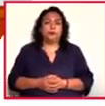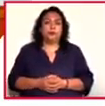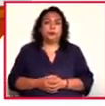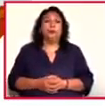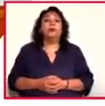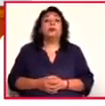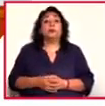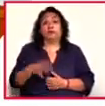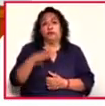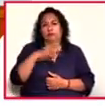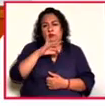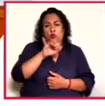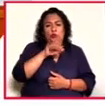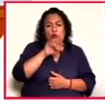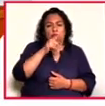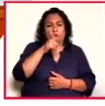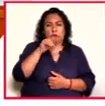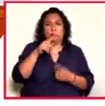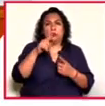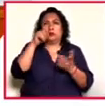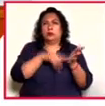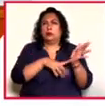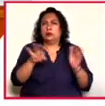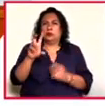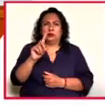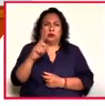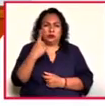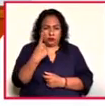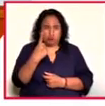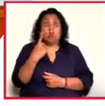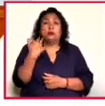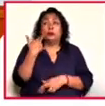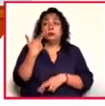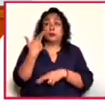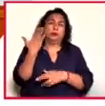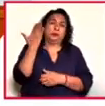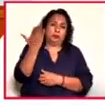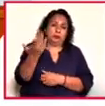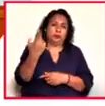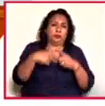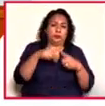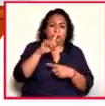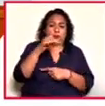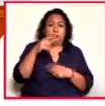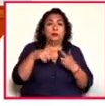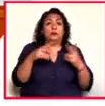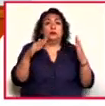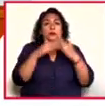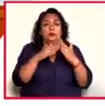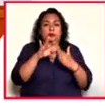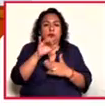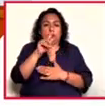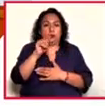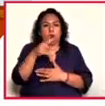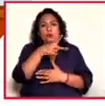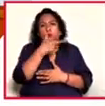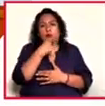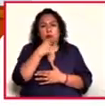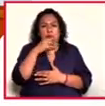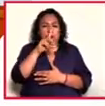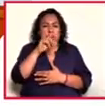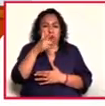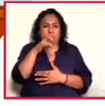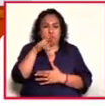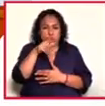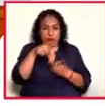Concebida por Juan O'Gorman en 1931, a encargo de Diego Rivera, la casa estudio que lleva el nombre del célebre pintor mexicano y de